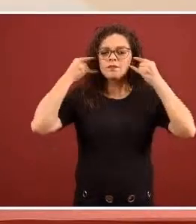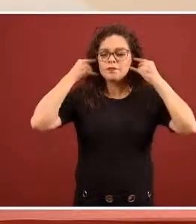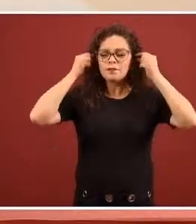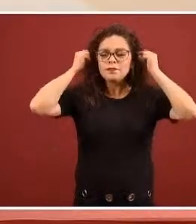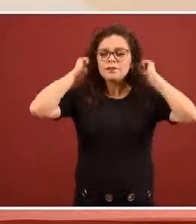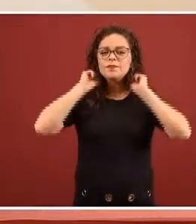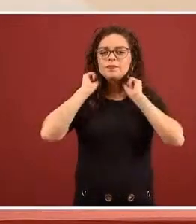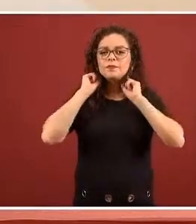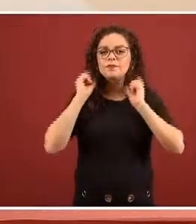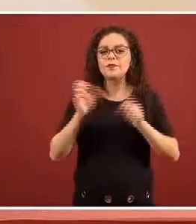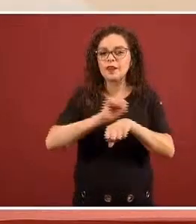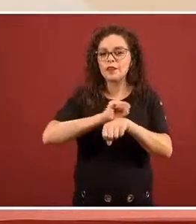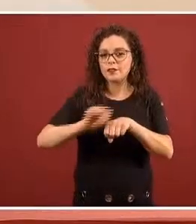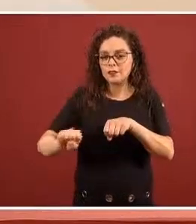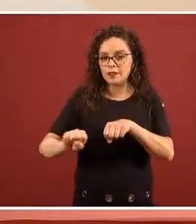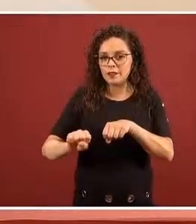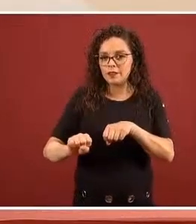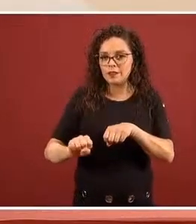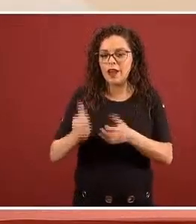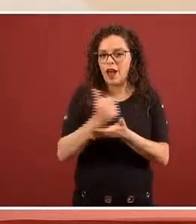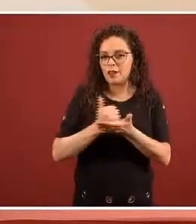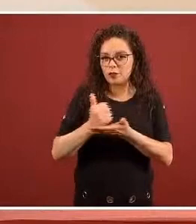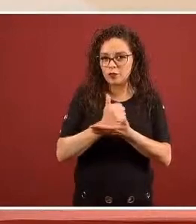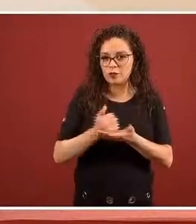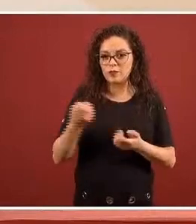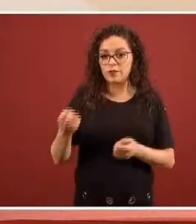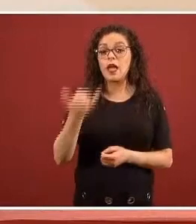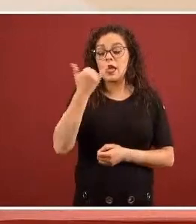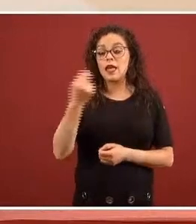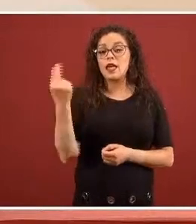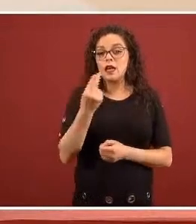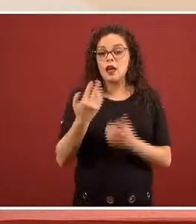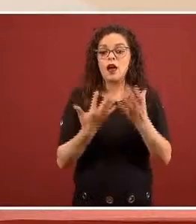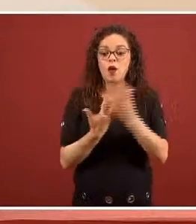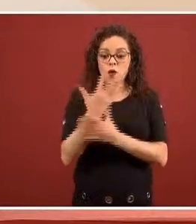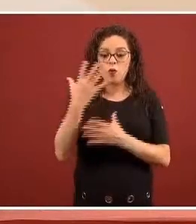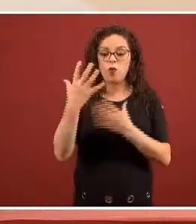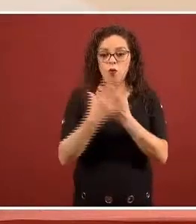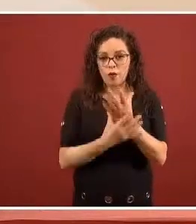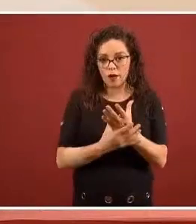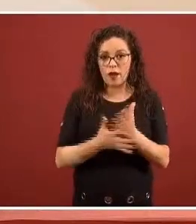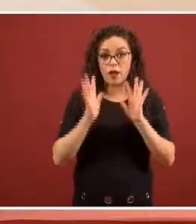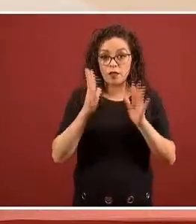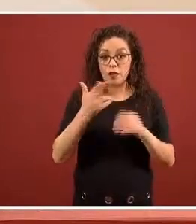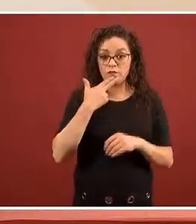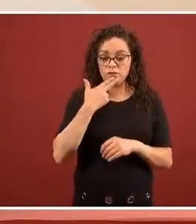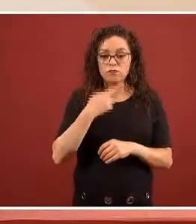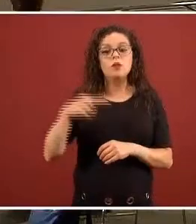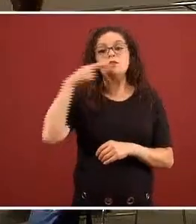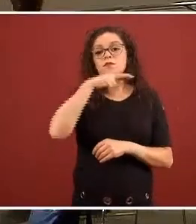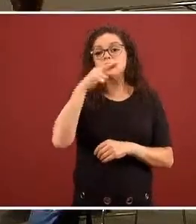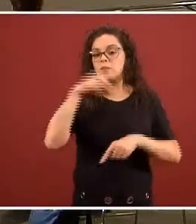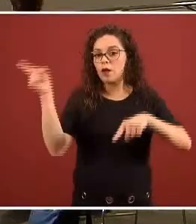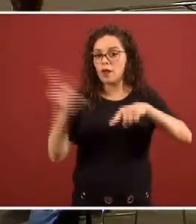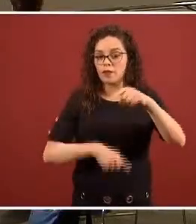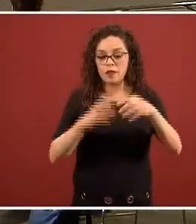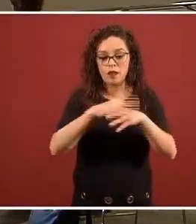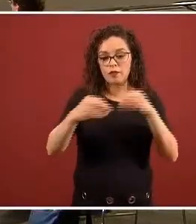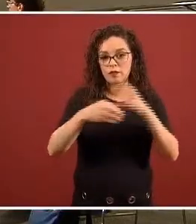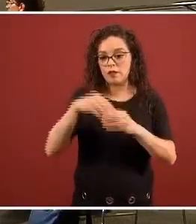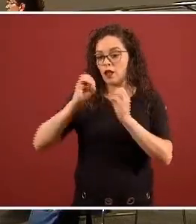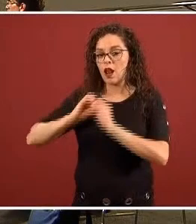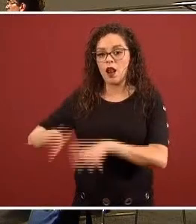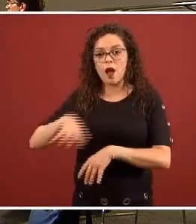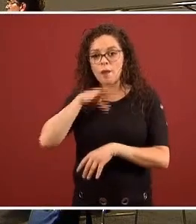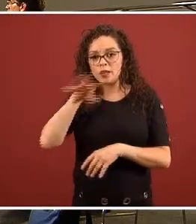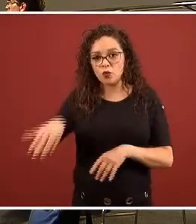a hacer una manipulación física tiene que usar guantes que después van a ser desechables de forma inmediata. Justo por eso Gracias. se lo comento, porque en